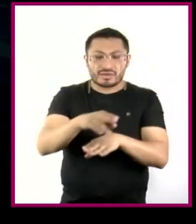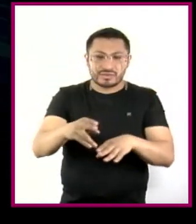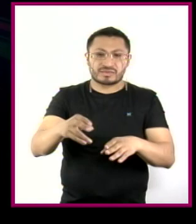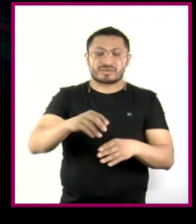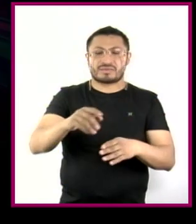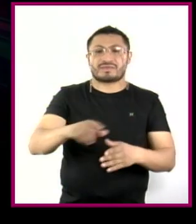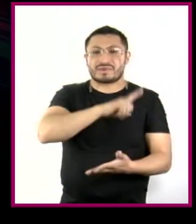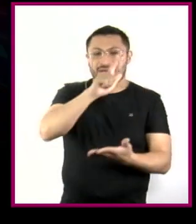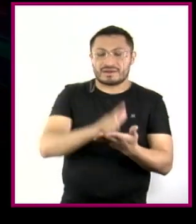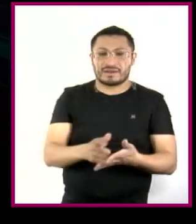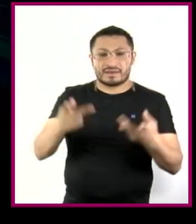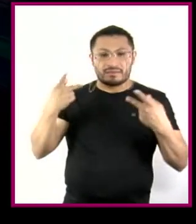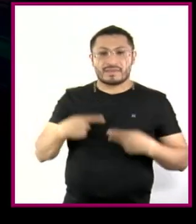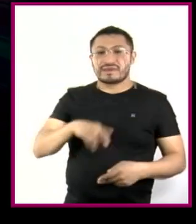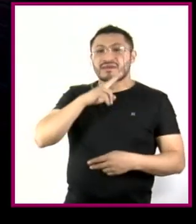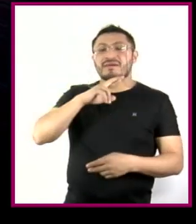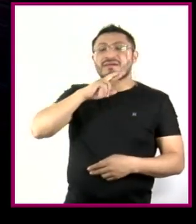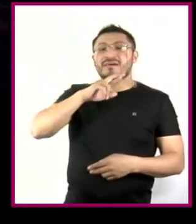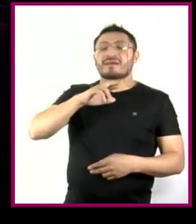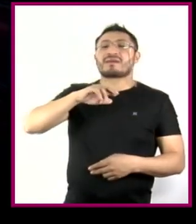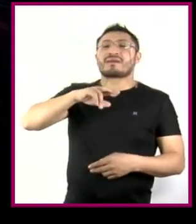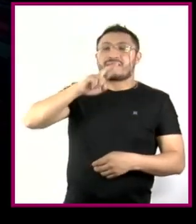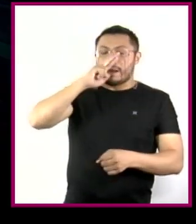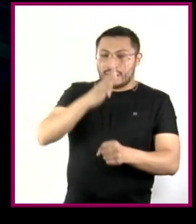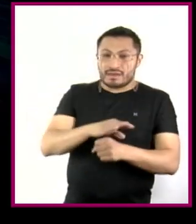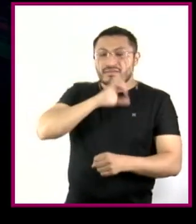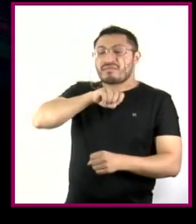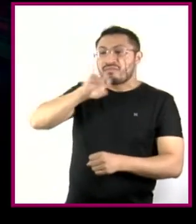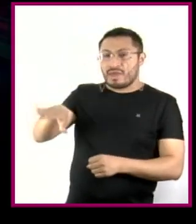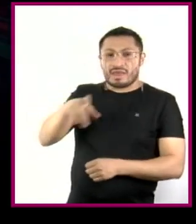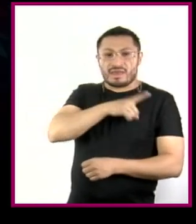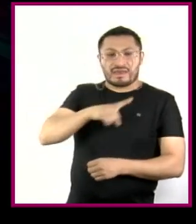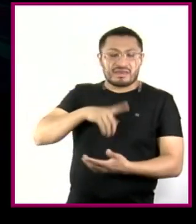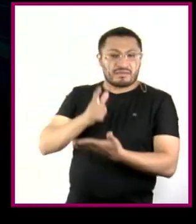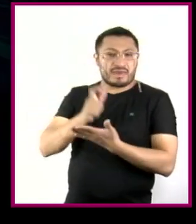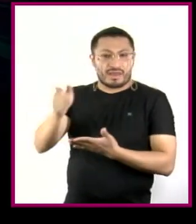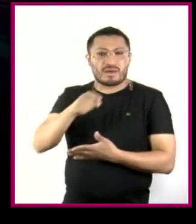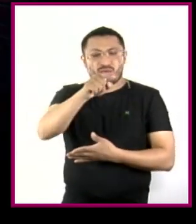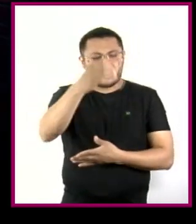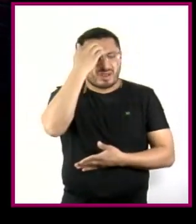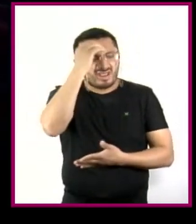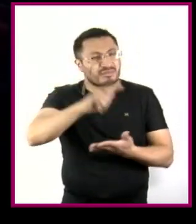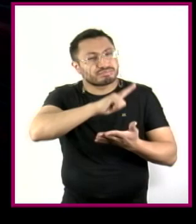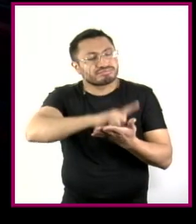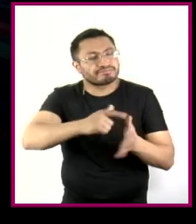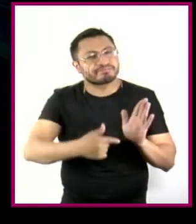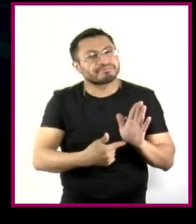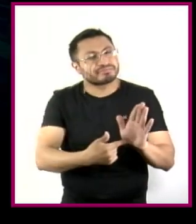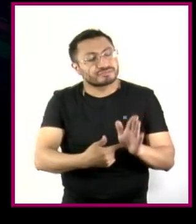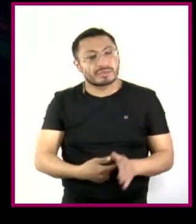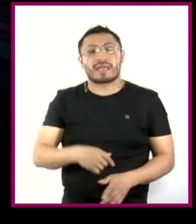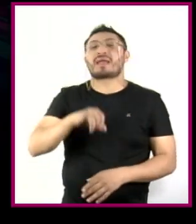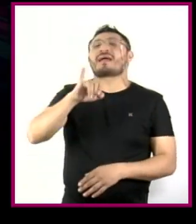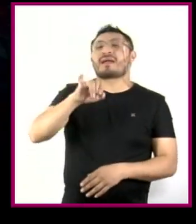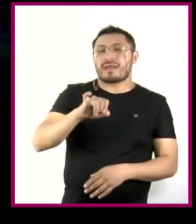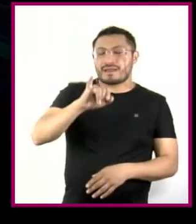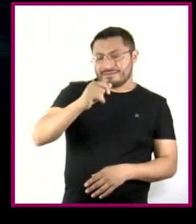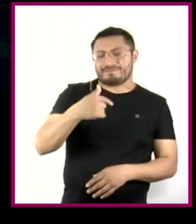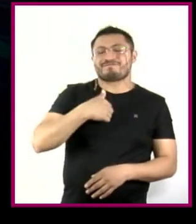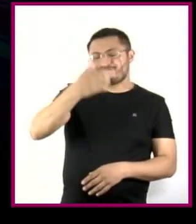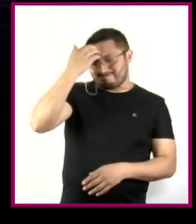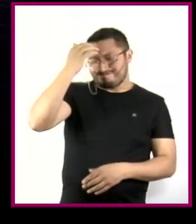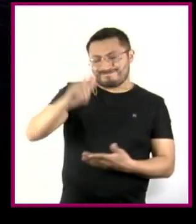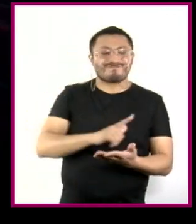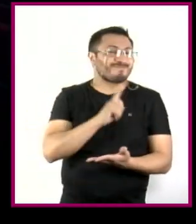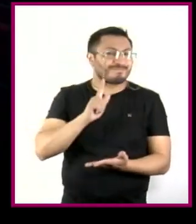que contamina paga. Y queremos saber si usted sabe algo sobre esto. Ah, caray, pues por supuesto que sé de ese principio